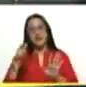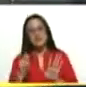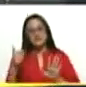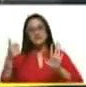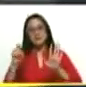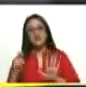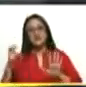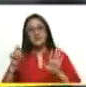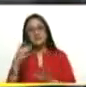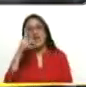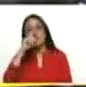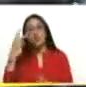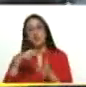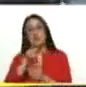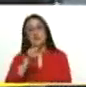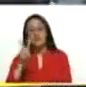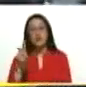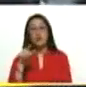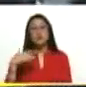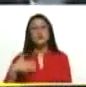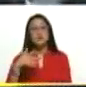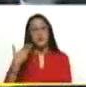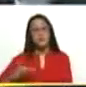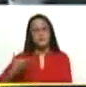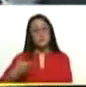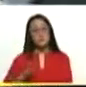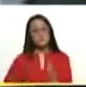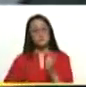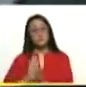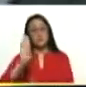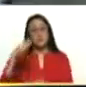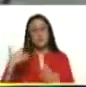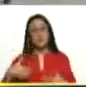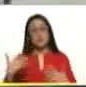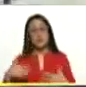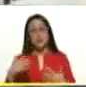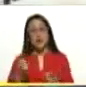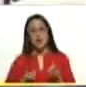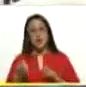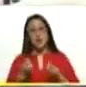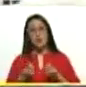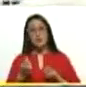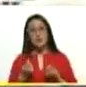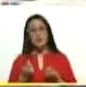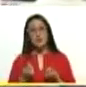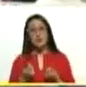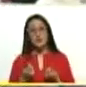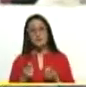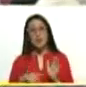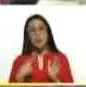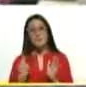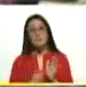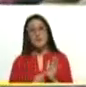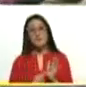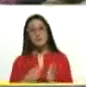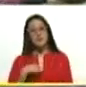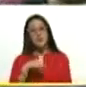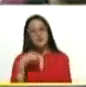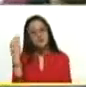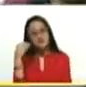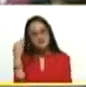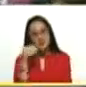2022, indicadores poderosos de crecimiento de la economía en general, pero particularmente